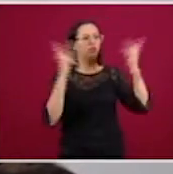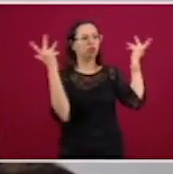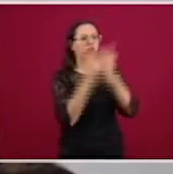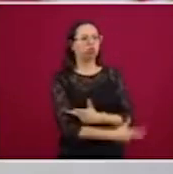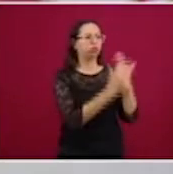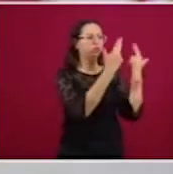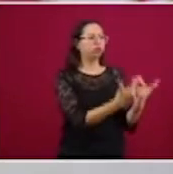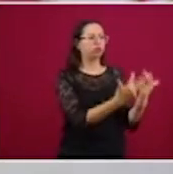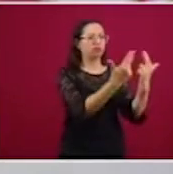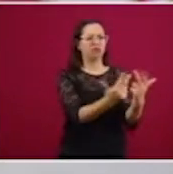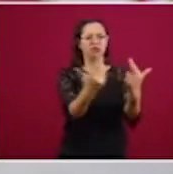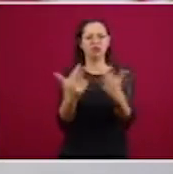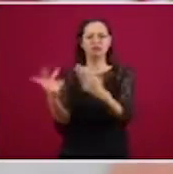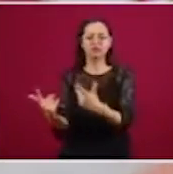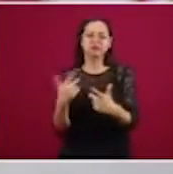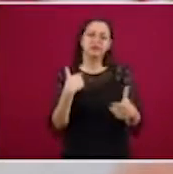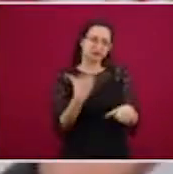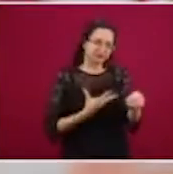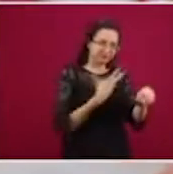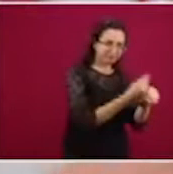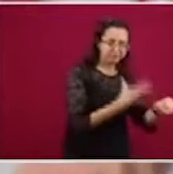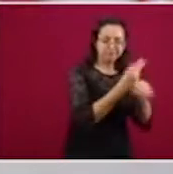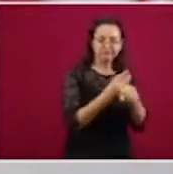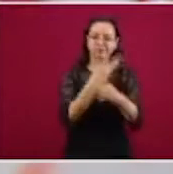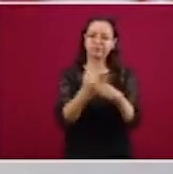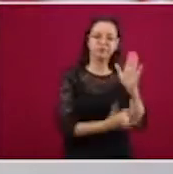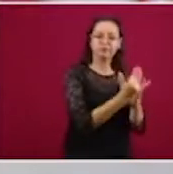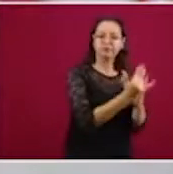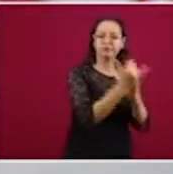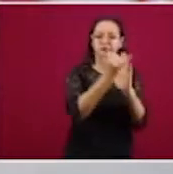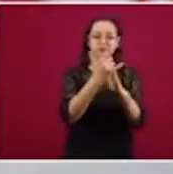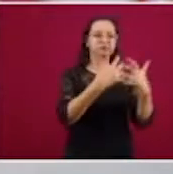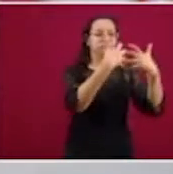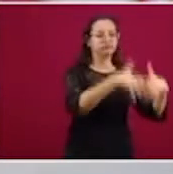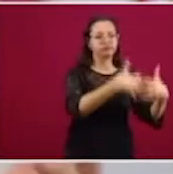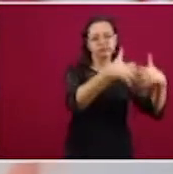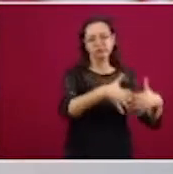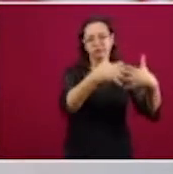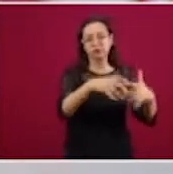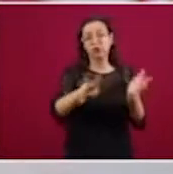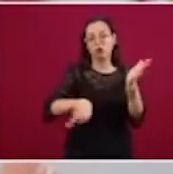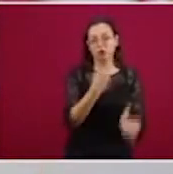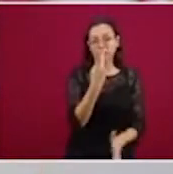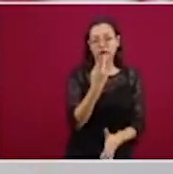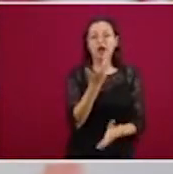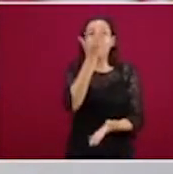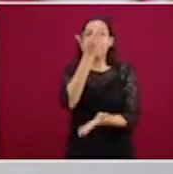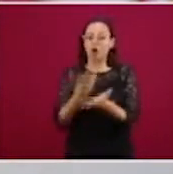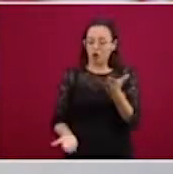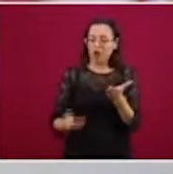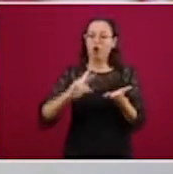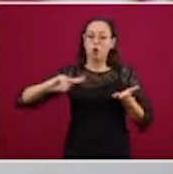ruinosa y las empezamos a levantar. Entonces, ahora vamos de